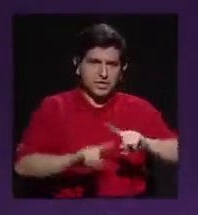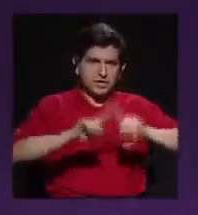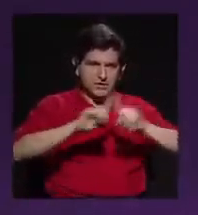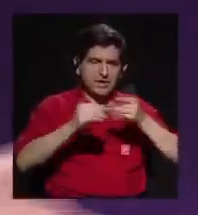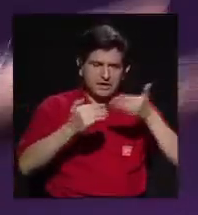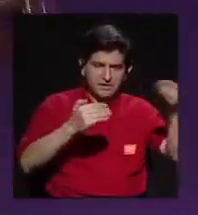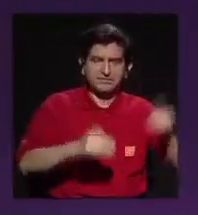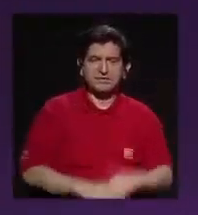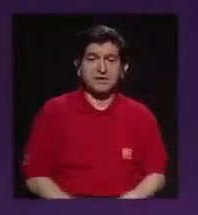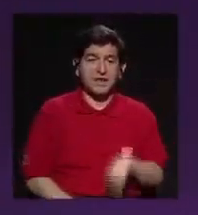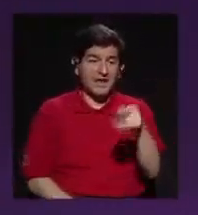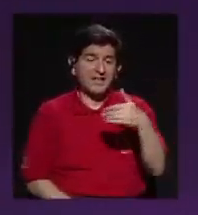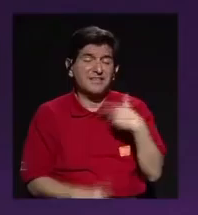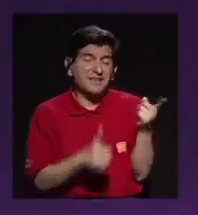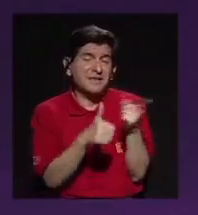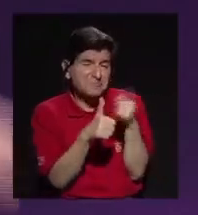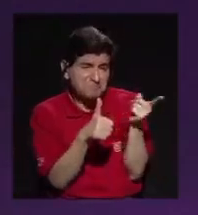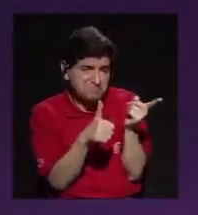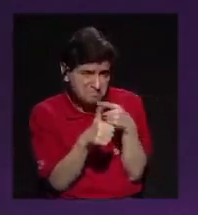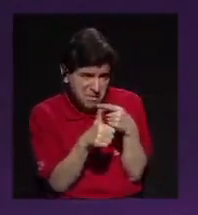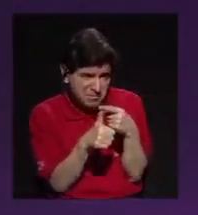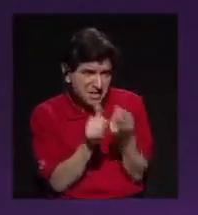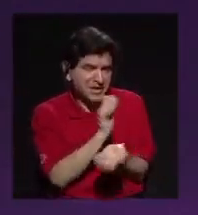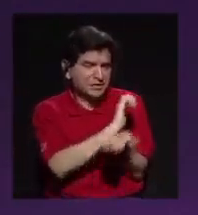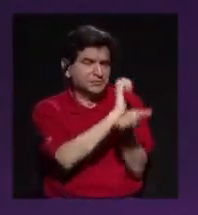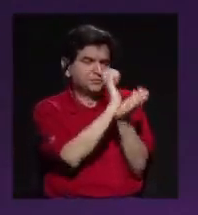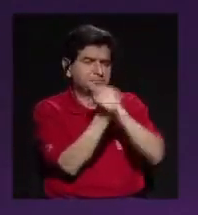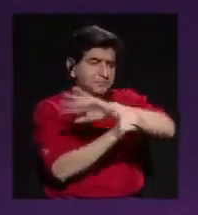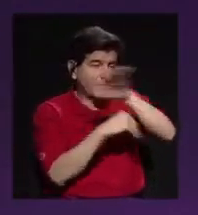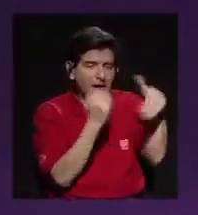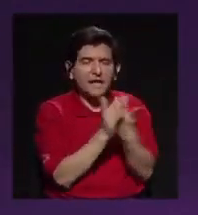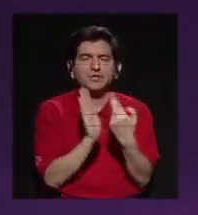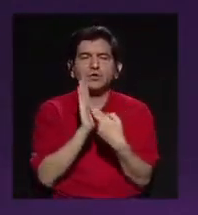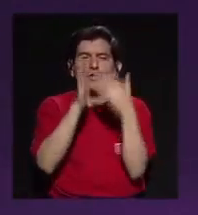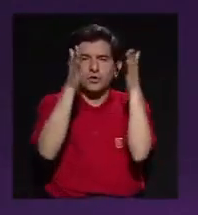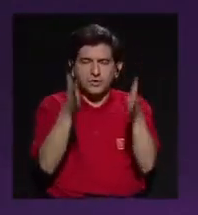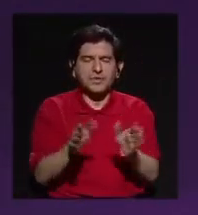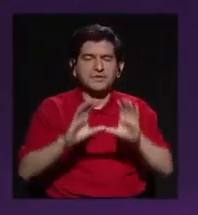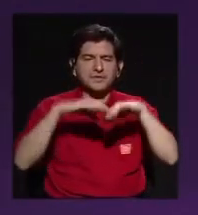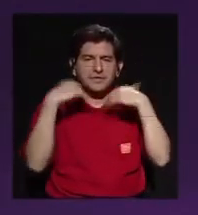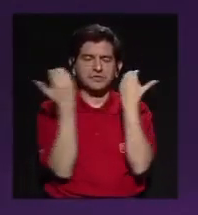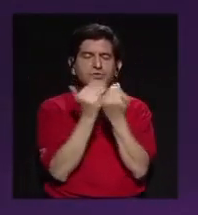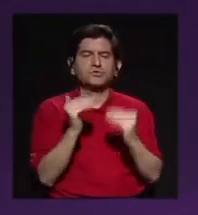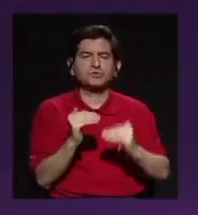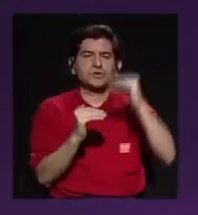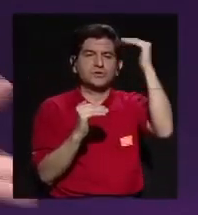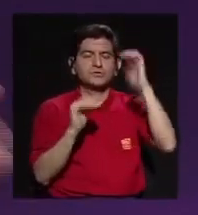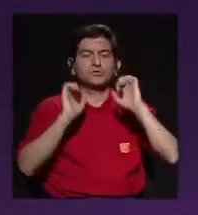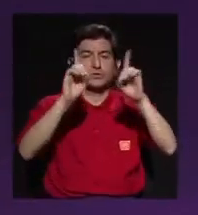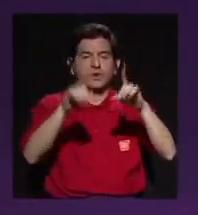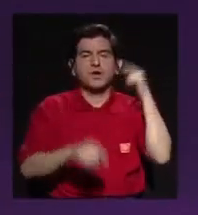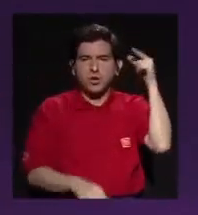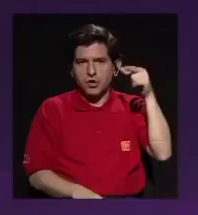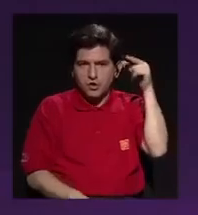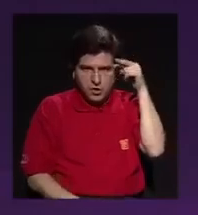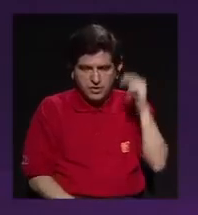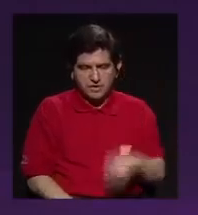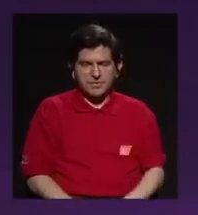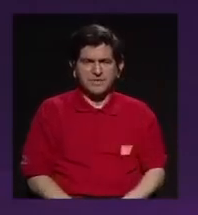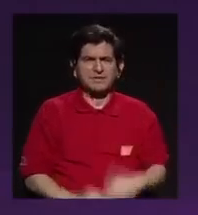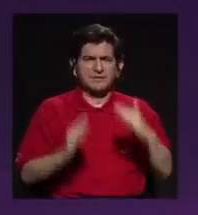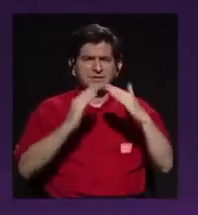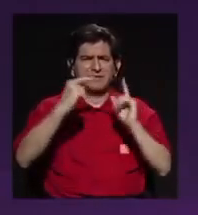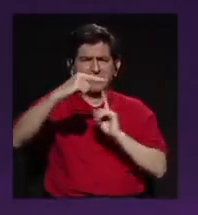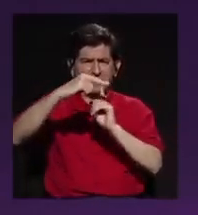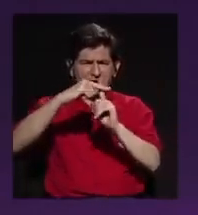cosas. Es decir, él tendría primero que cambiar a todos los representantes del Consejo Superior de Educación, cosa que evidentemente... Creo que hasta la Iglesia Católica